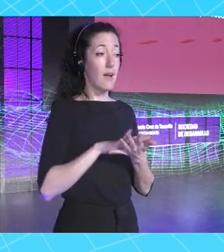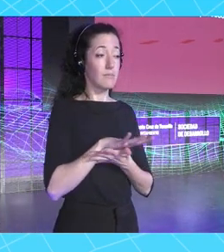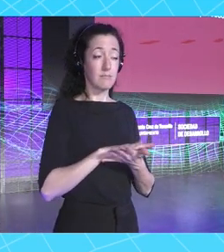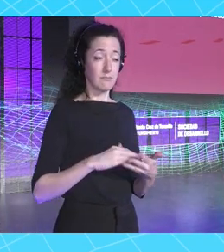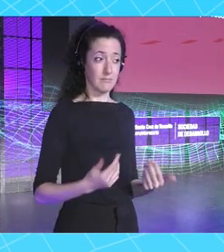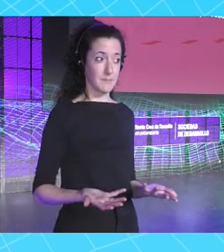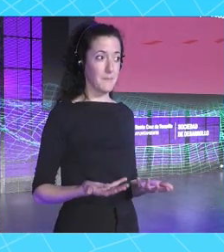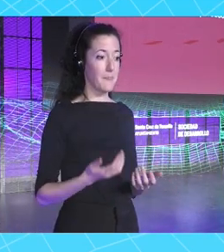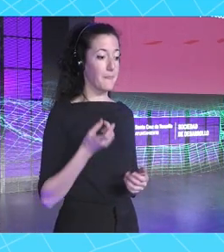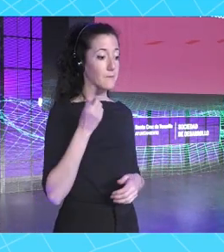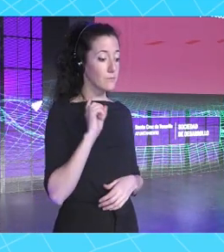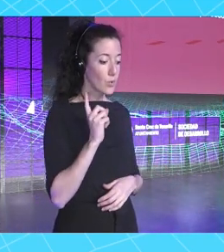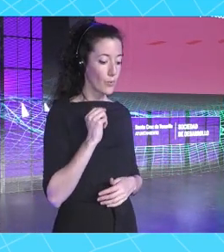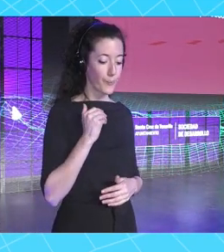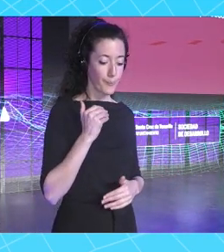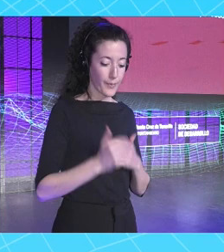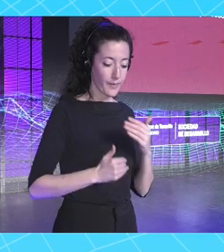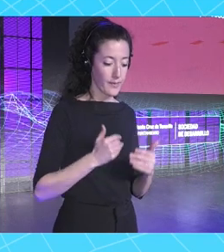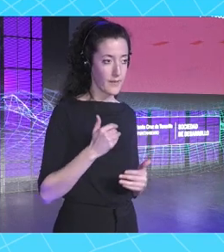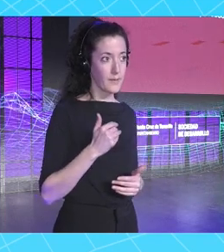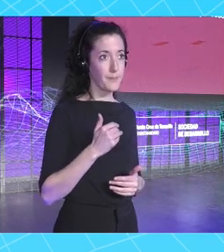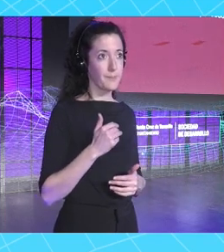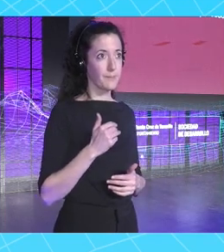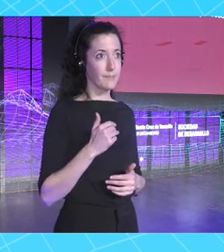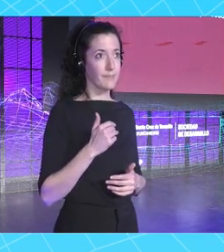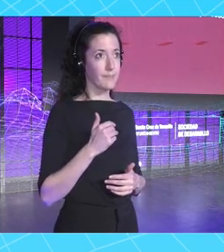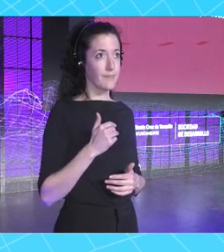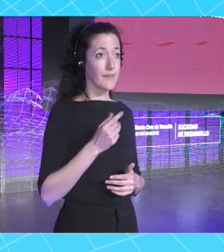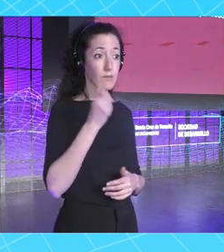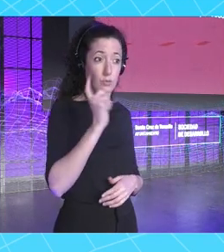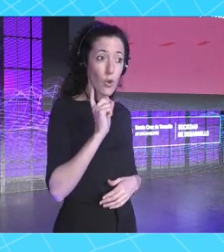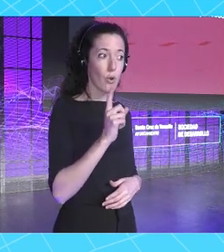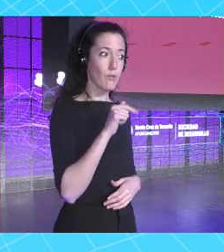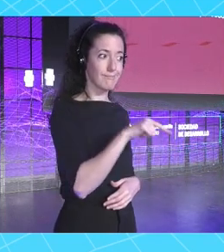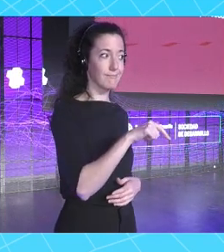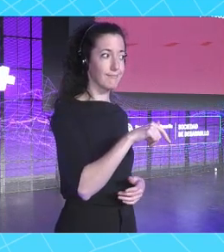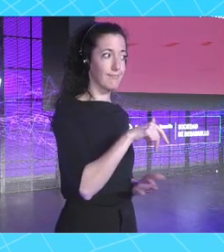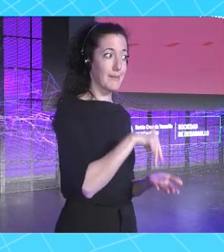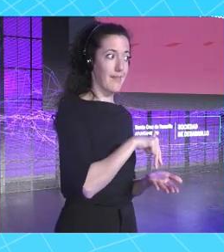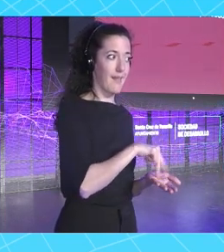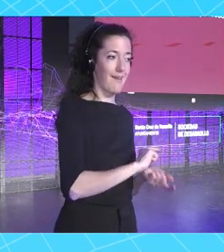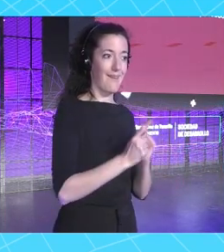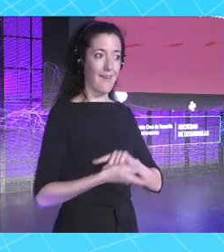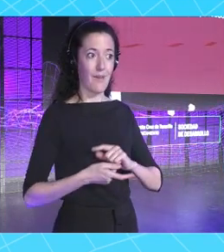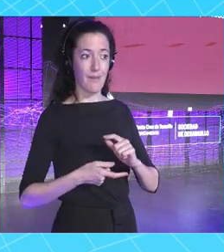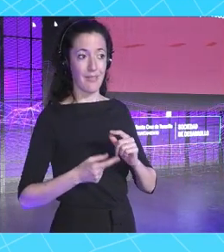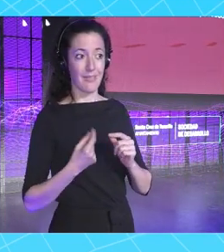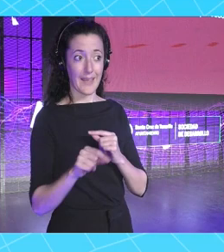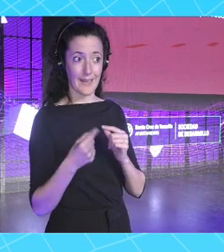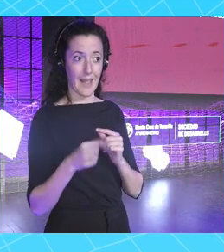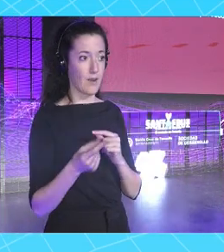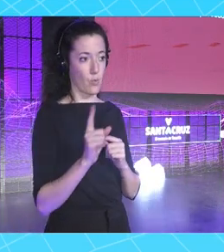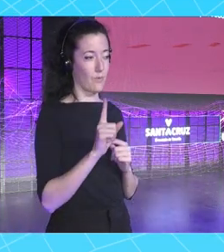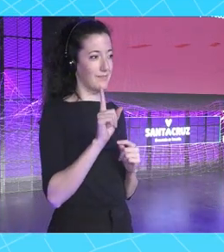digital o sea de hacer un proceso que era presencial hacerlo digital sino hacerlo optimizado no que esto